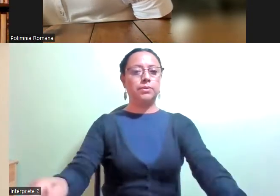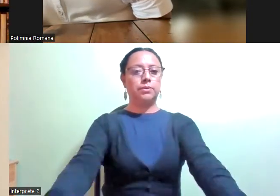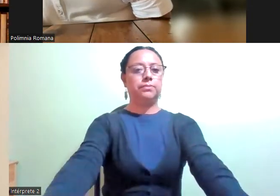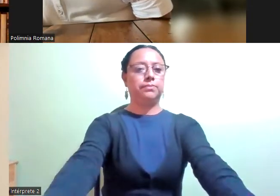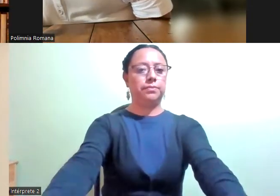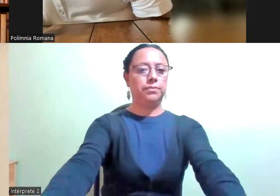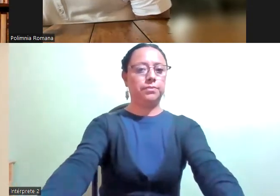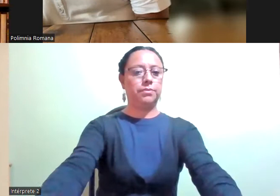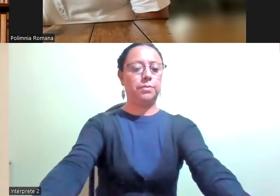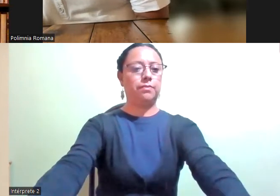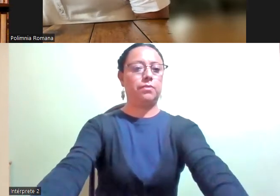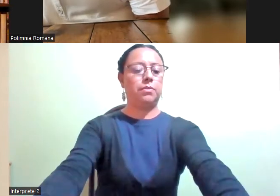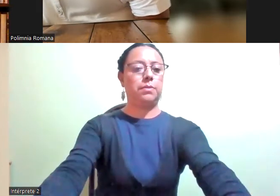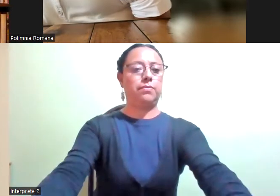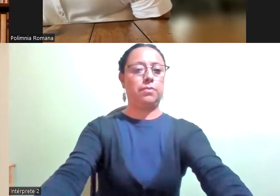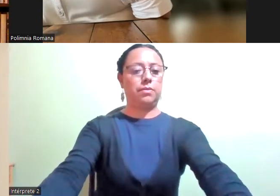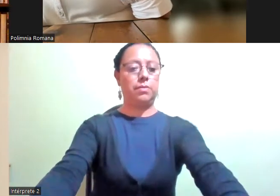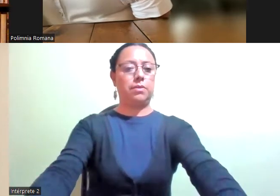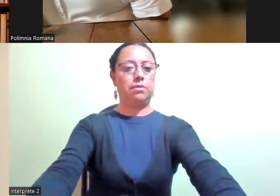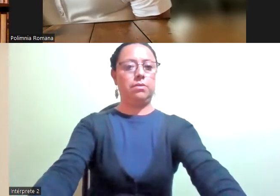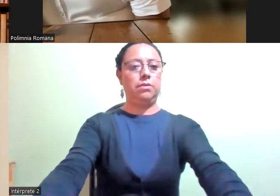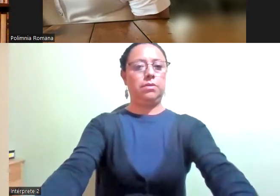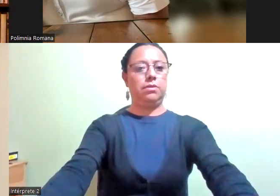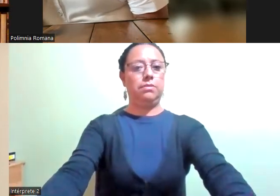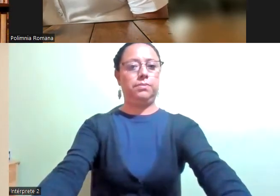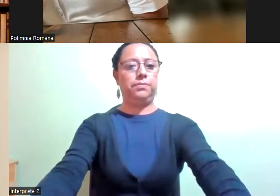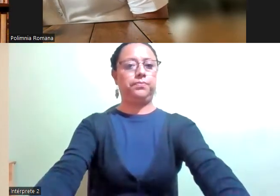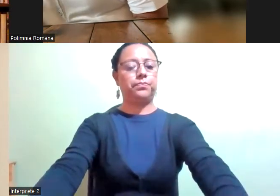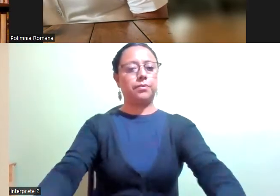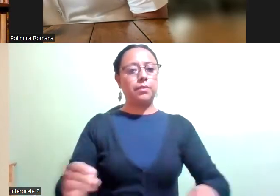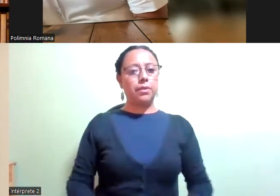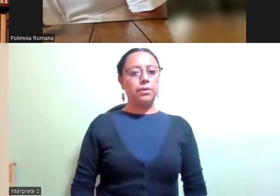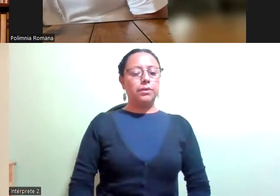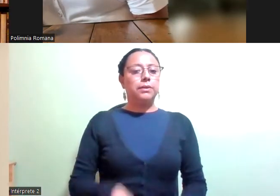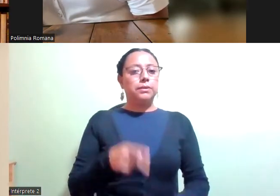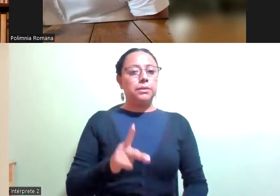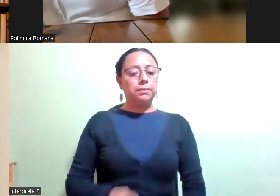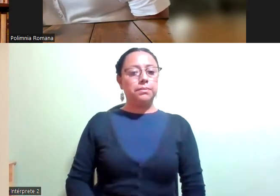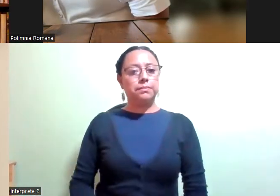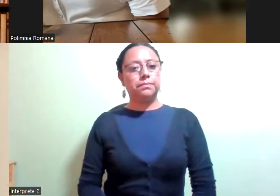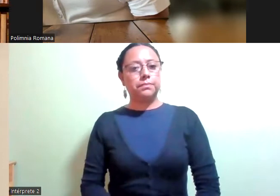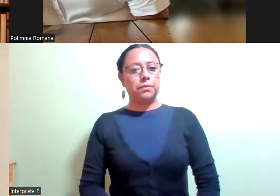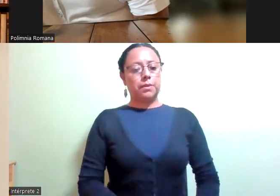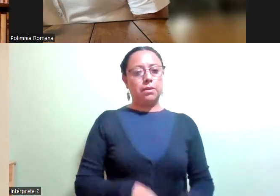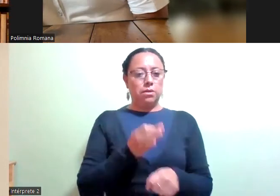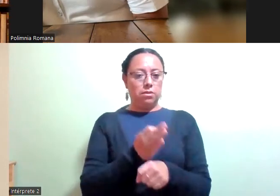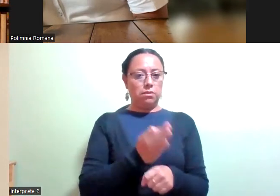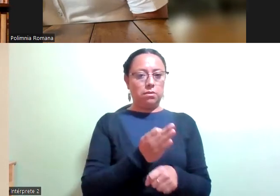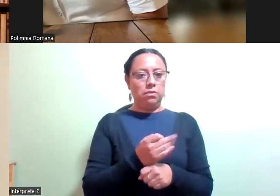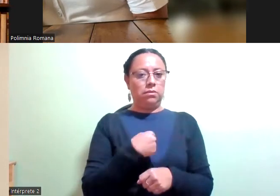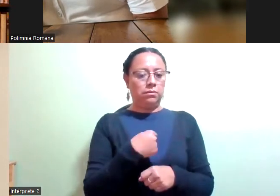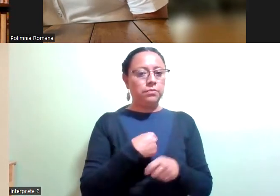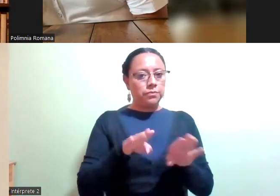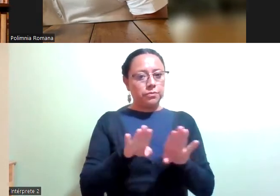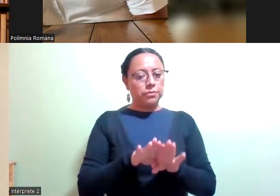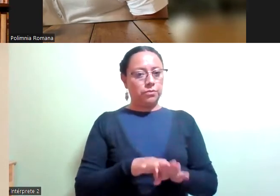lo que esté yo en contra, es algo que ya es ley. Simple y sencillamente mi planteamiento es no reiterar lo que ya